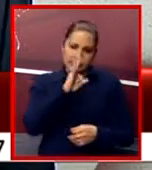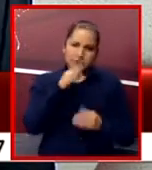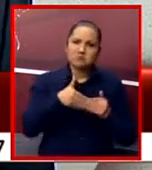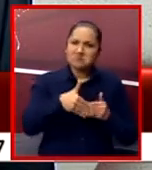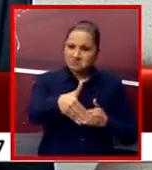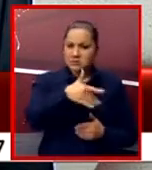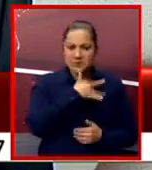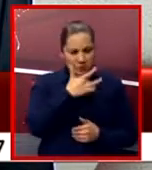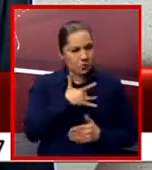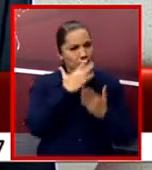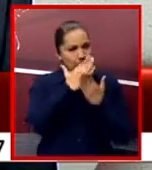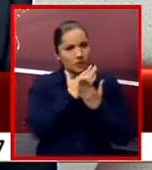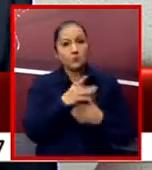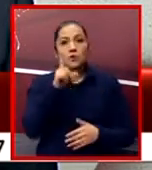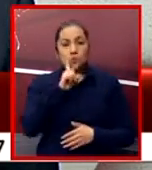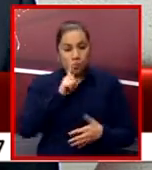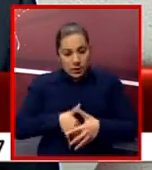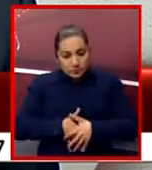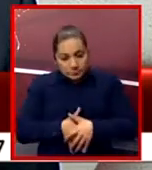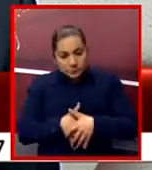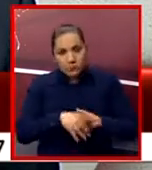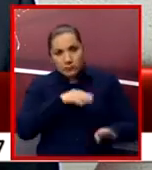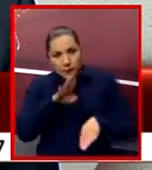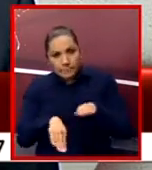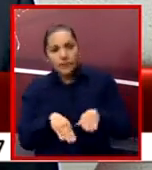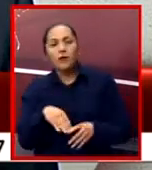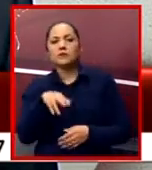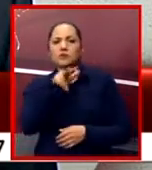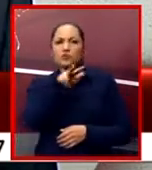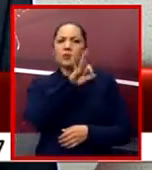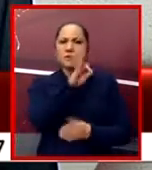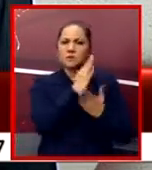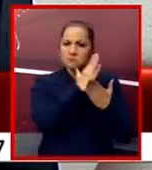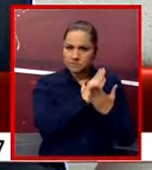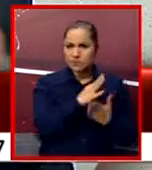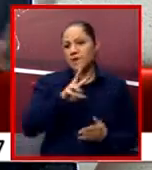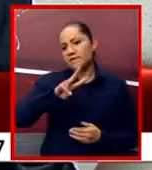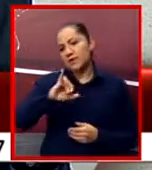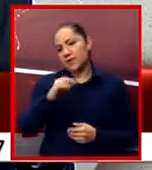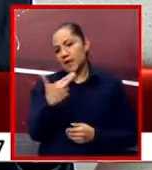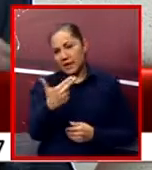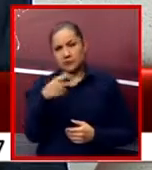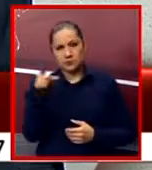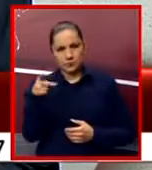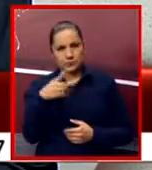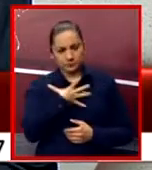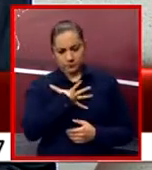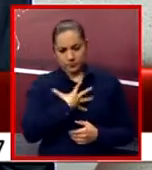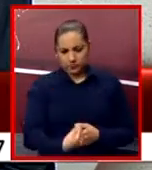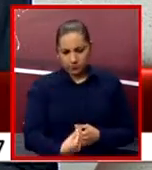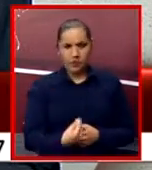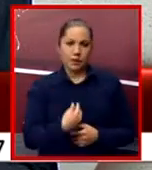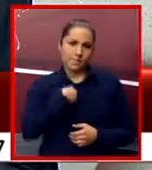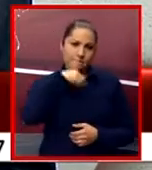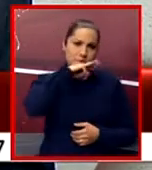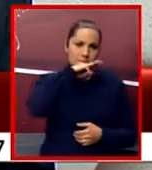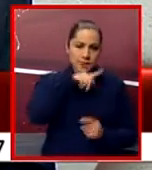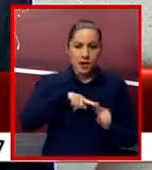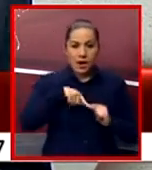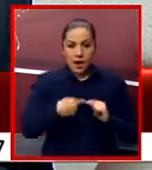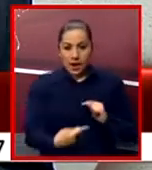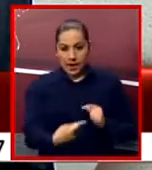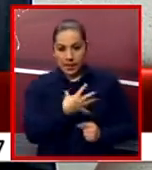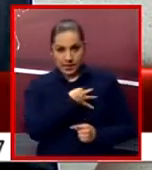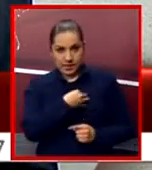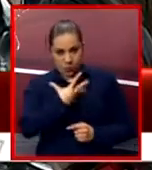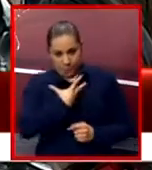de 18%. Los casos de VIH por transmisión vertical, esto es, de madre a niño al momento